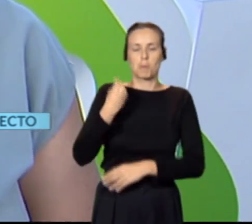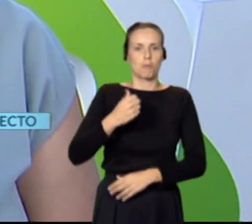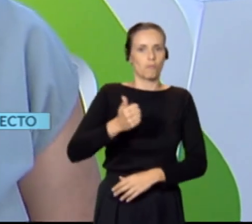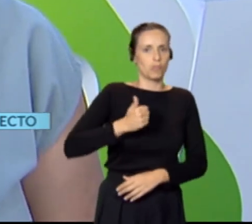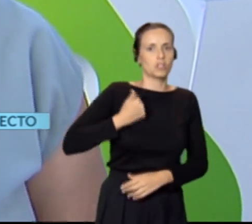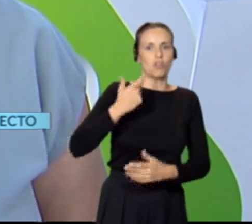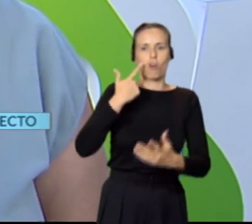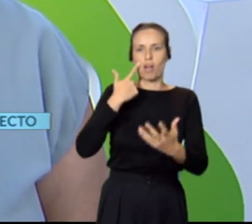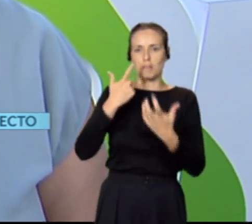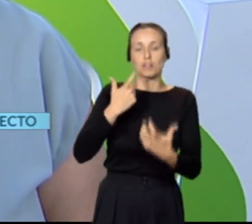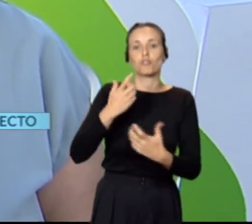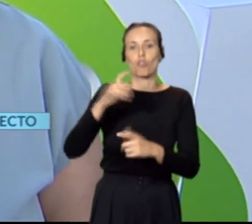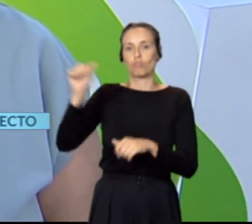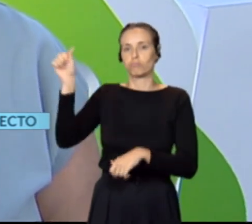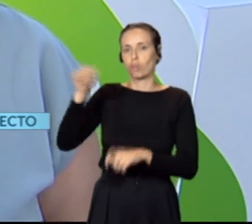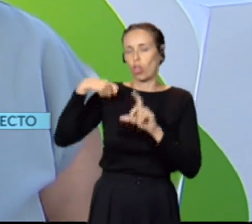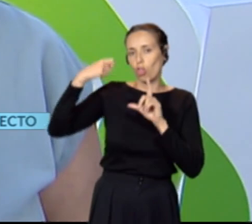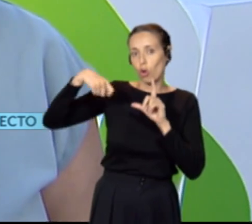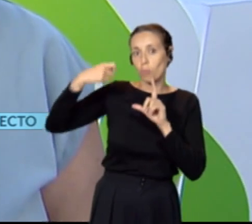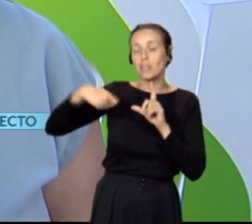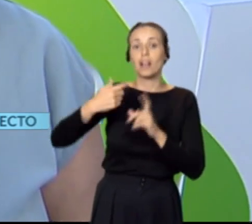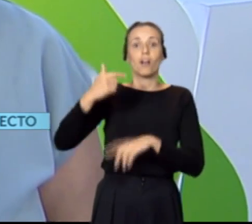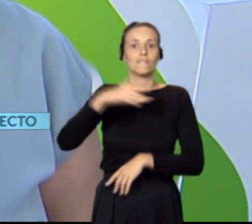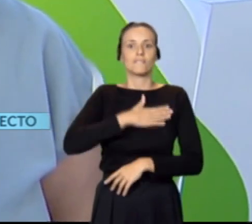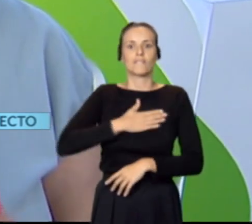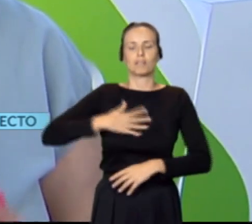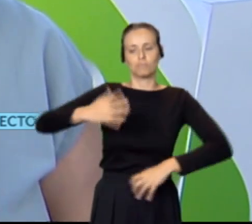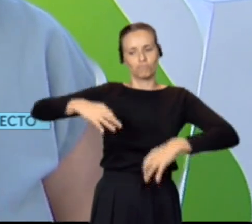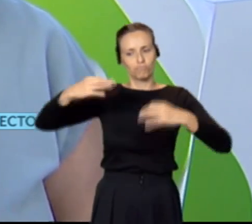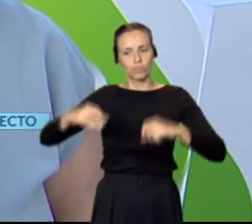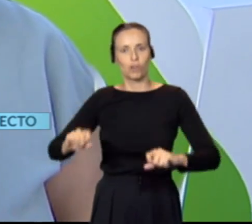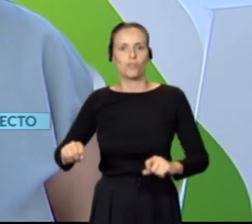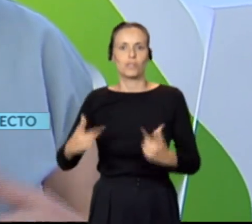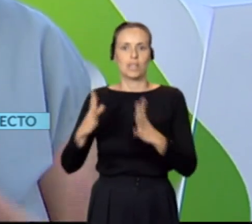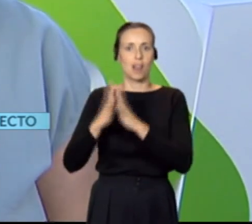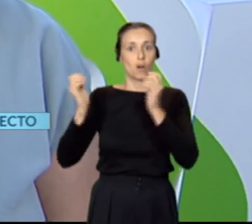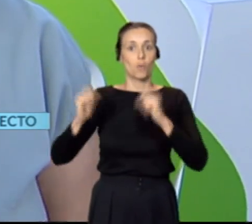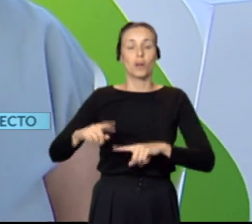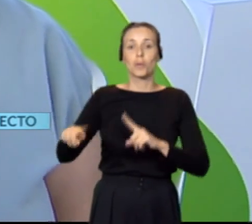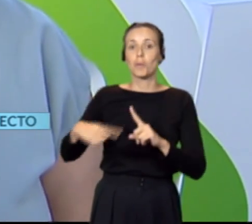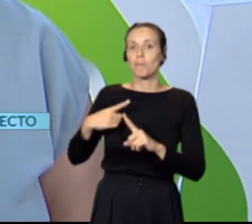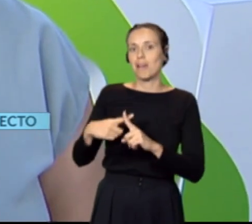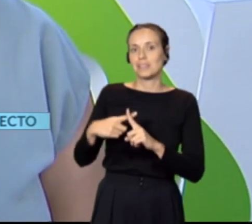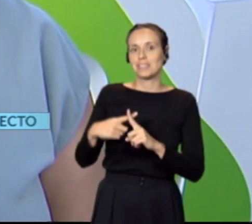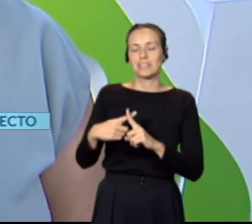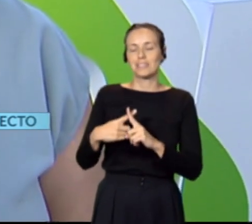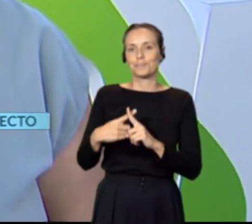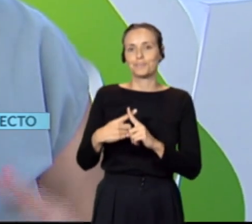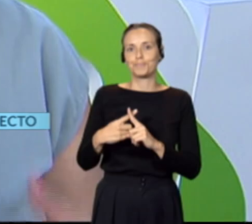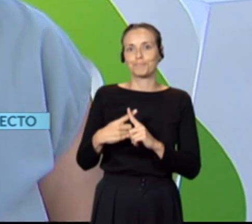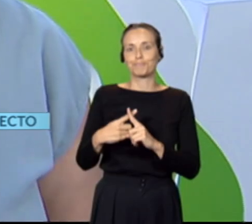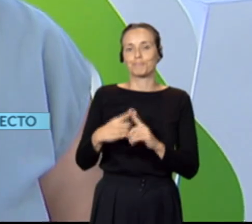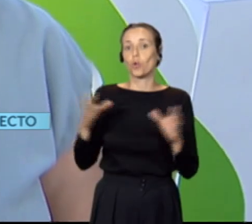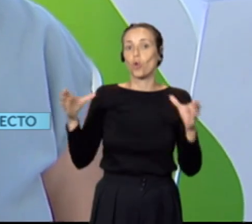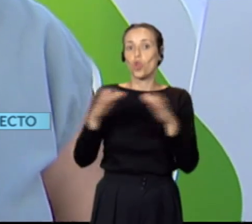animación documental y hoy simplemente pues queremos formalizar esa ese acuerdo e iniciar digamos a través de